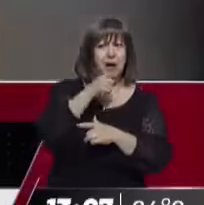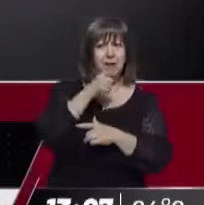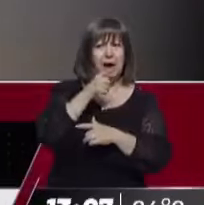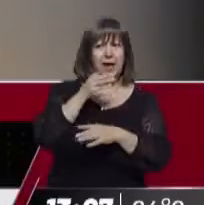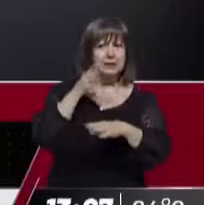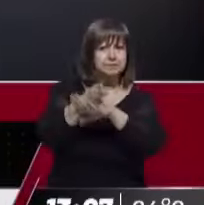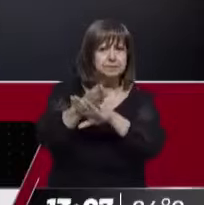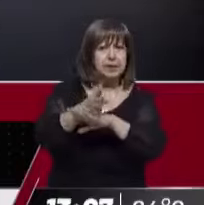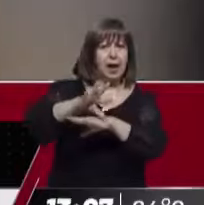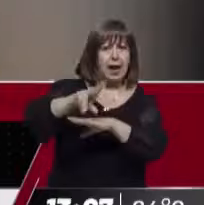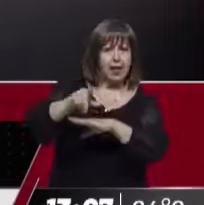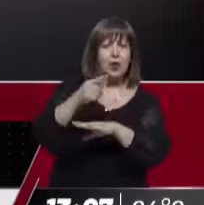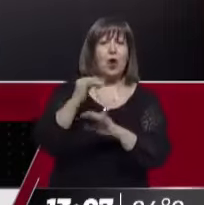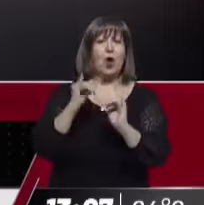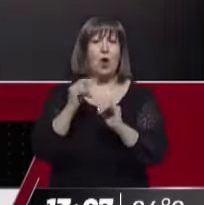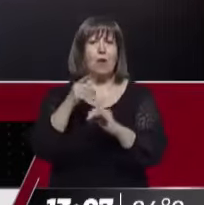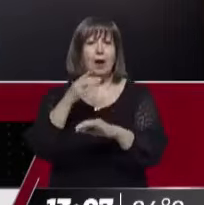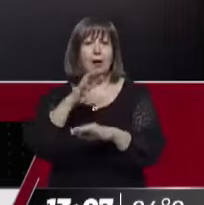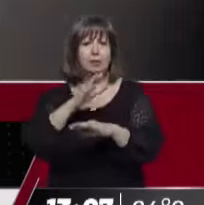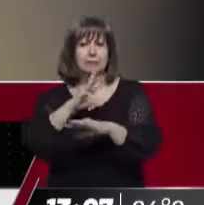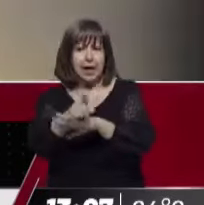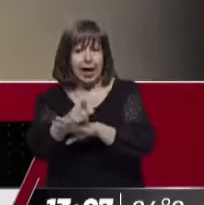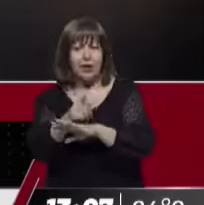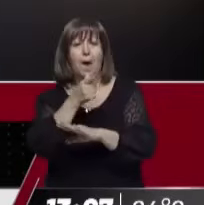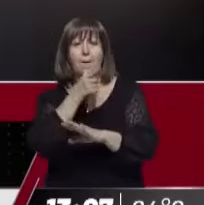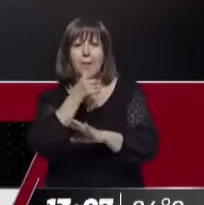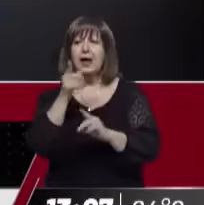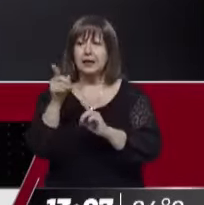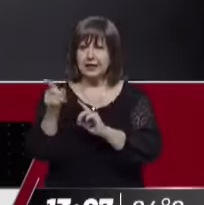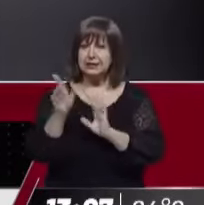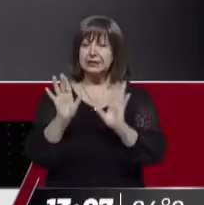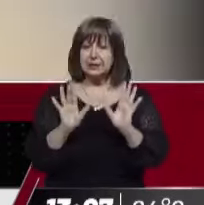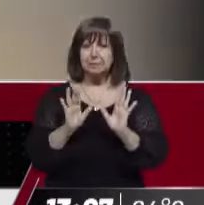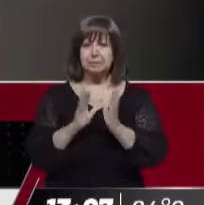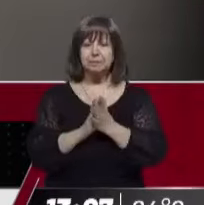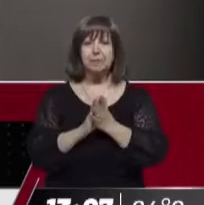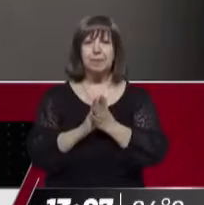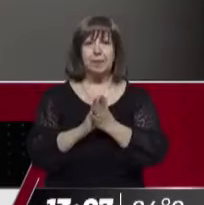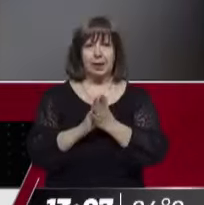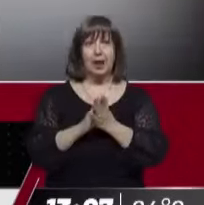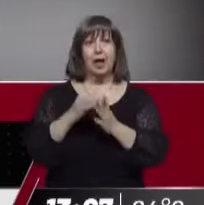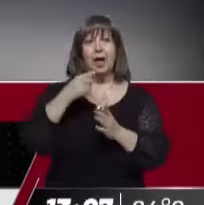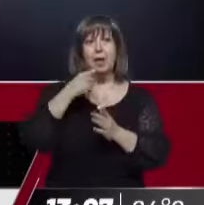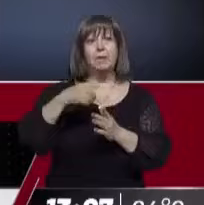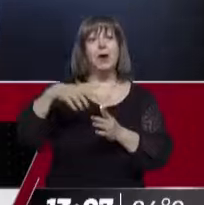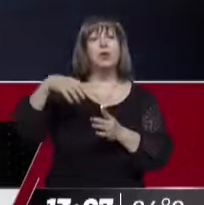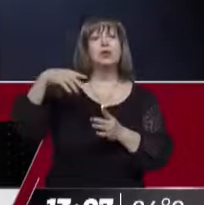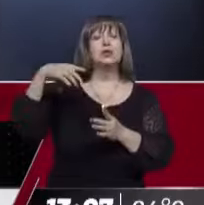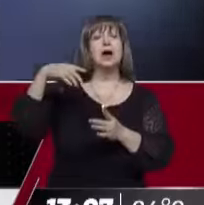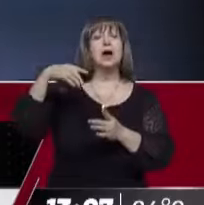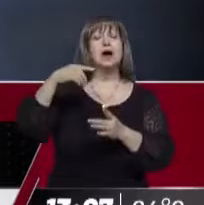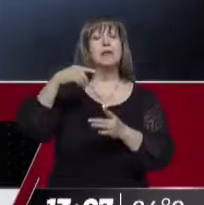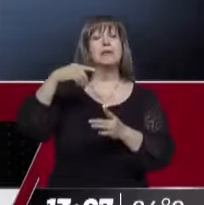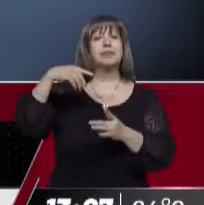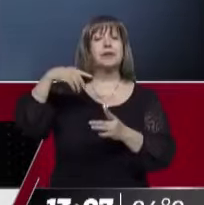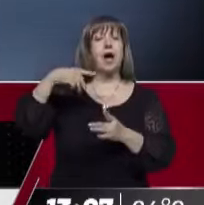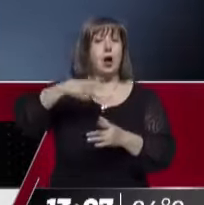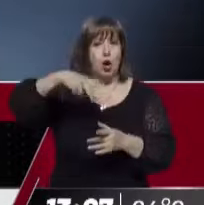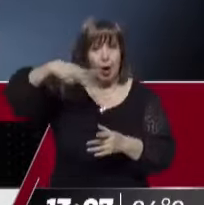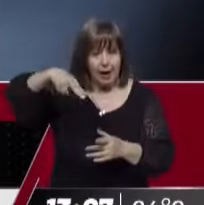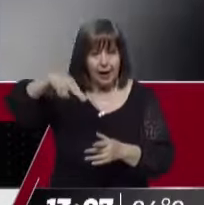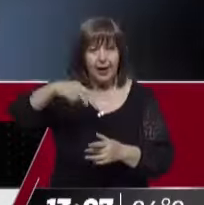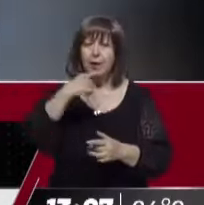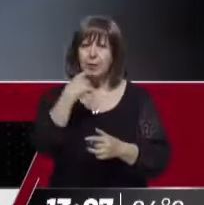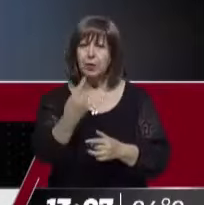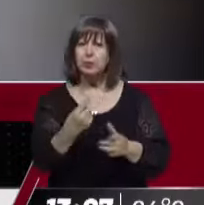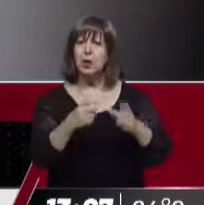Y a partir de eso, toda esta investigación policial que termina de esta manera. Marcela, vos sabés que hay un dato dando vueltas, sí, que indica que